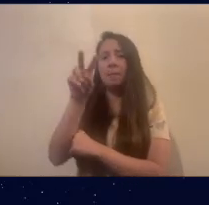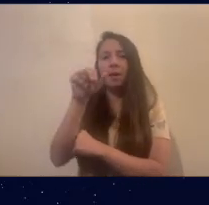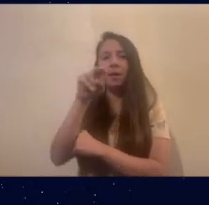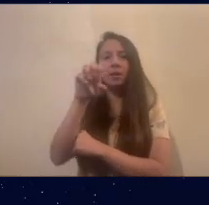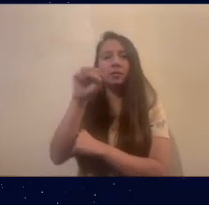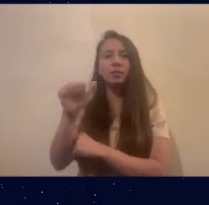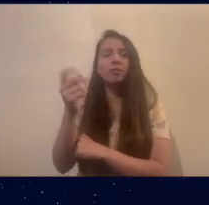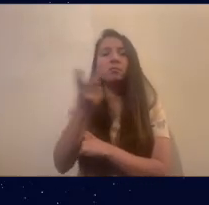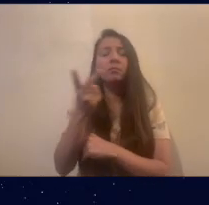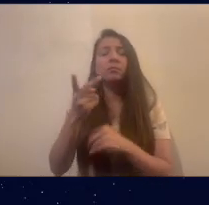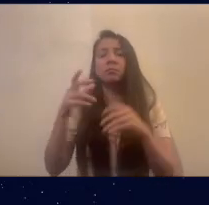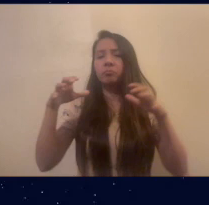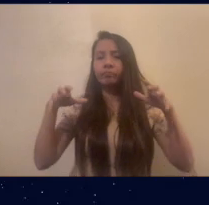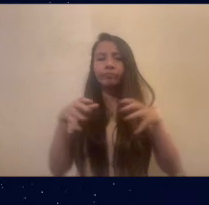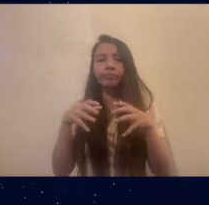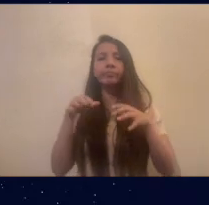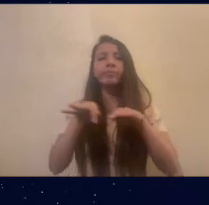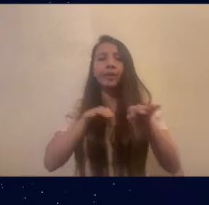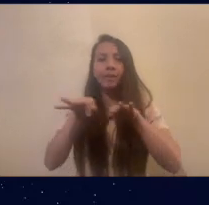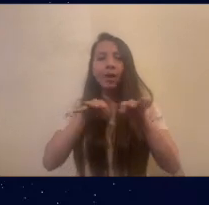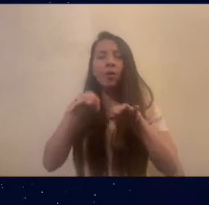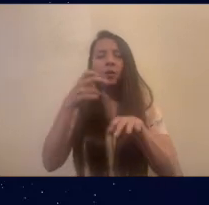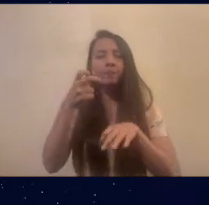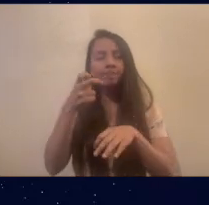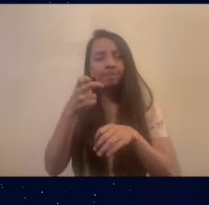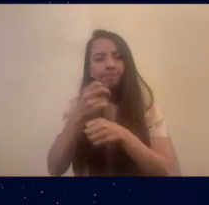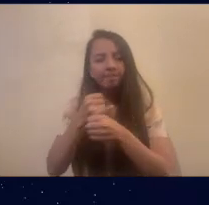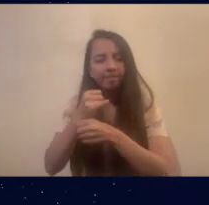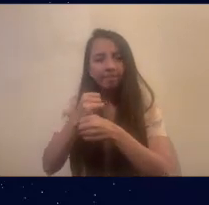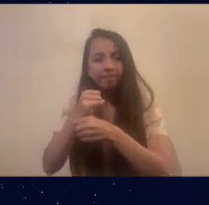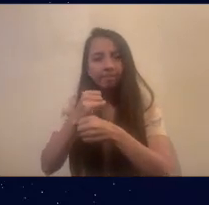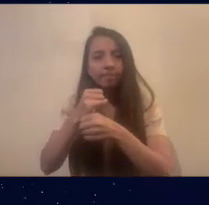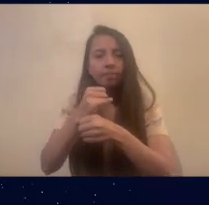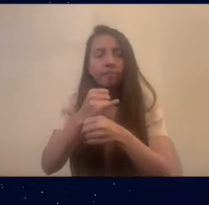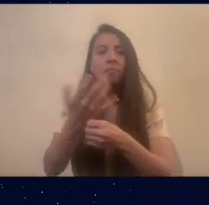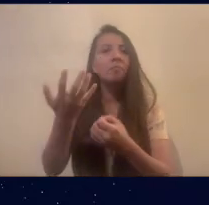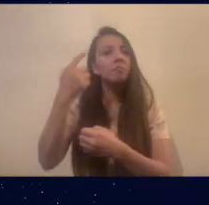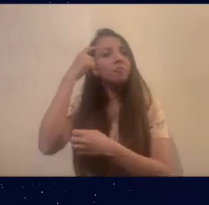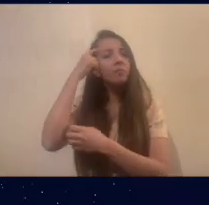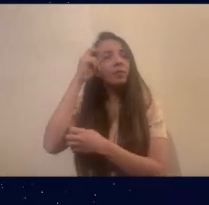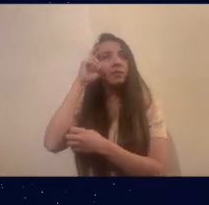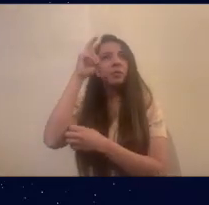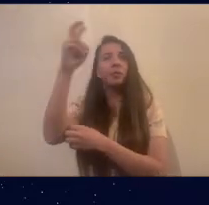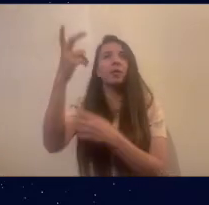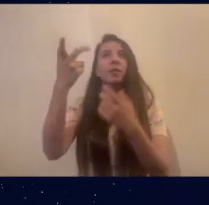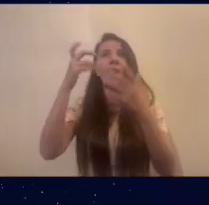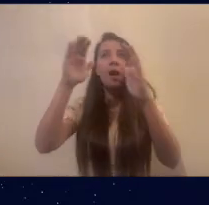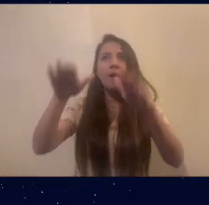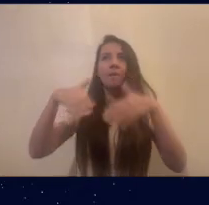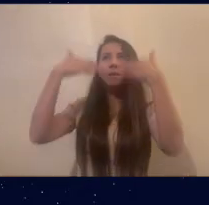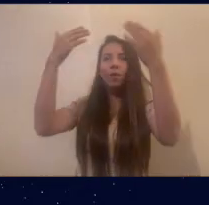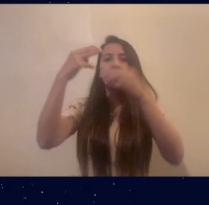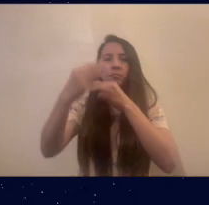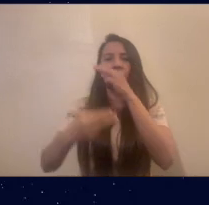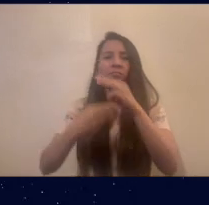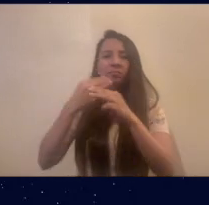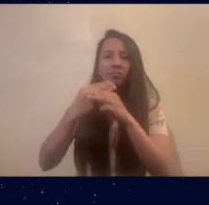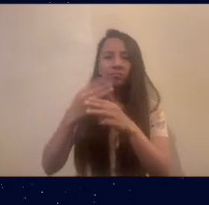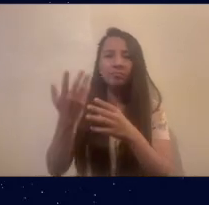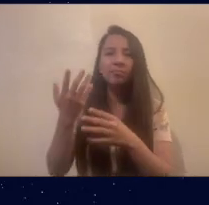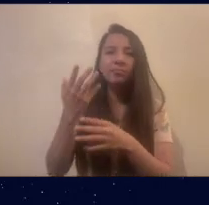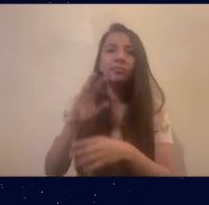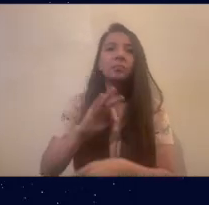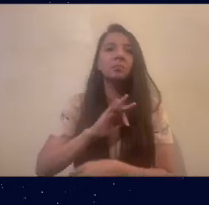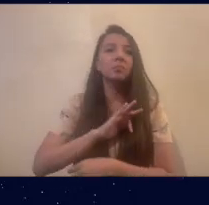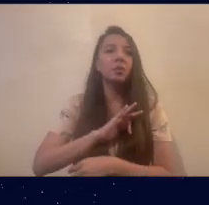coautores de este trabajo, es que hemos llegado a la posibilidad esta de soñar en el espacio y en